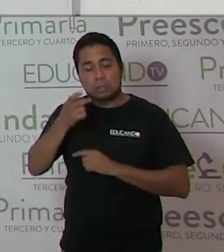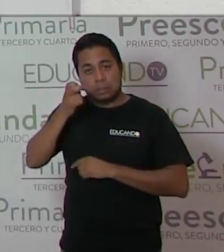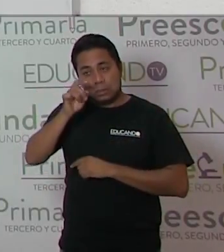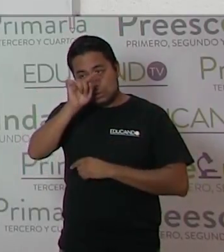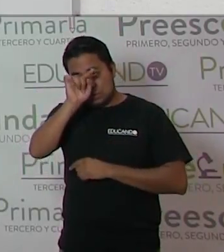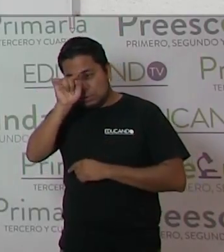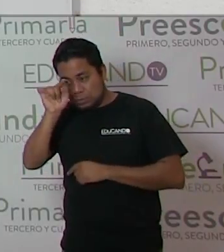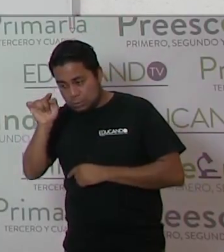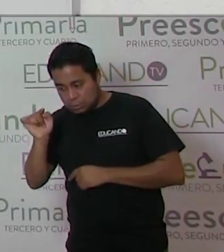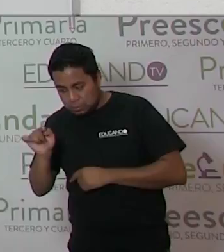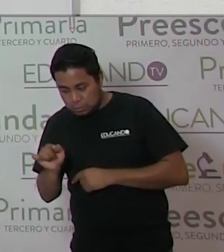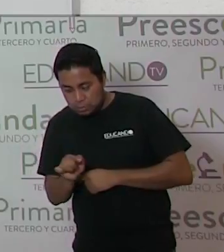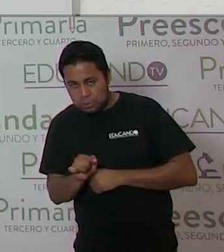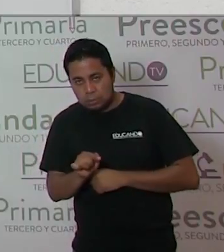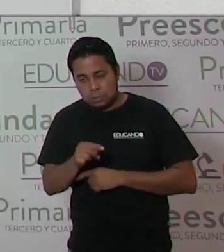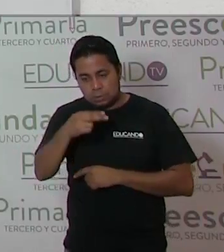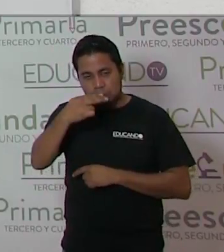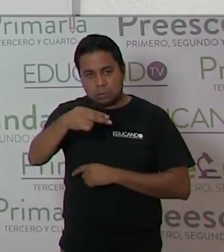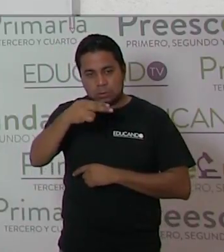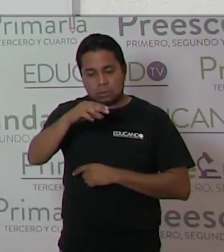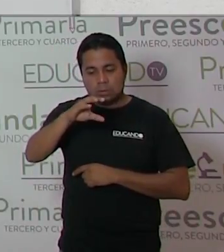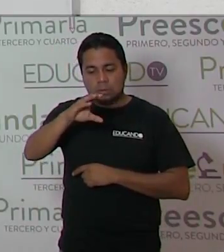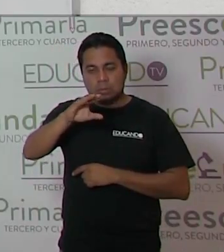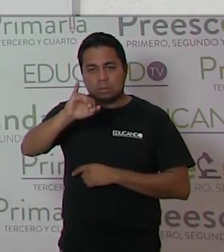Esto es la